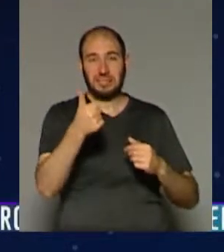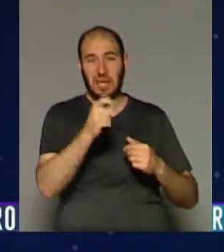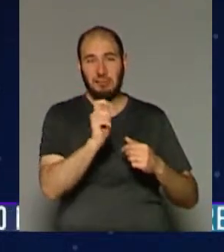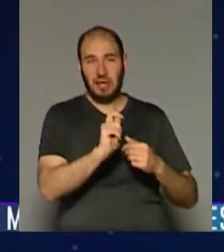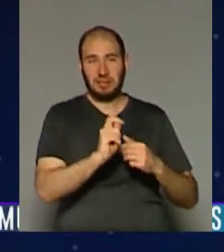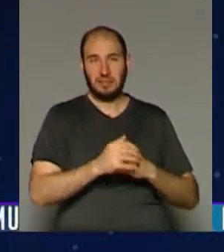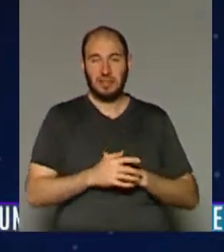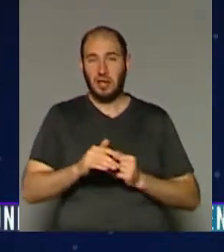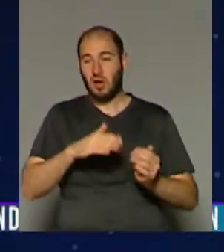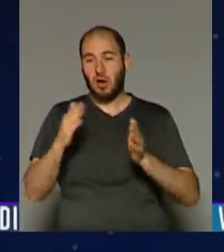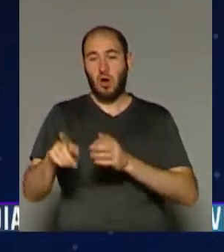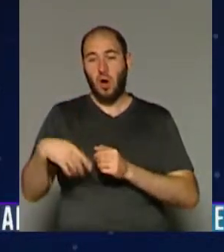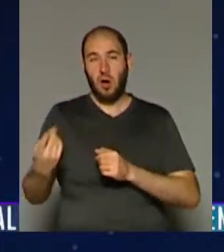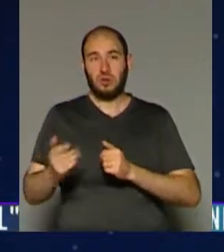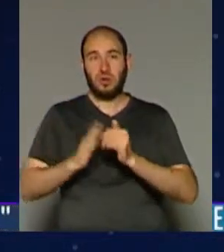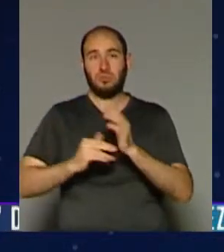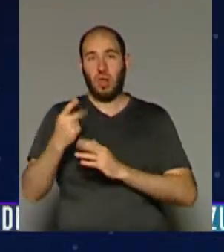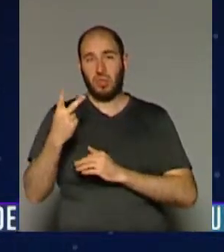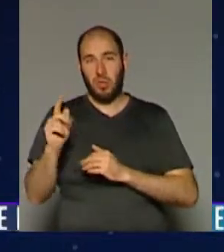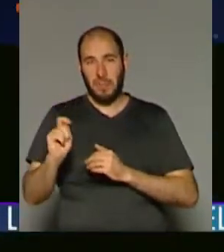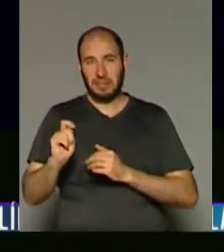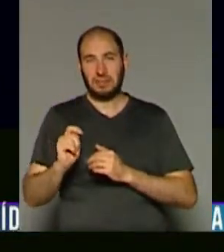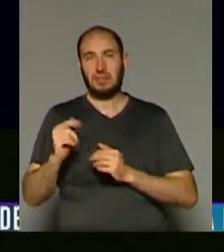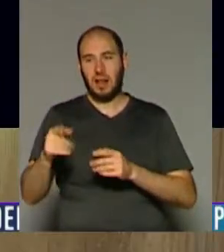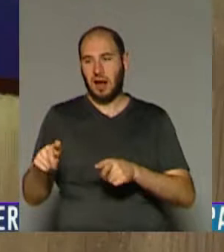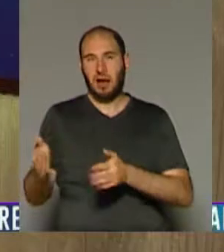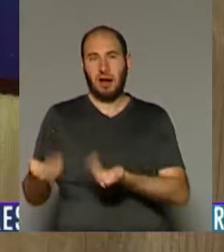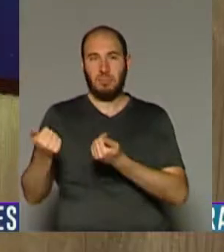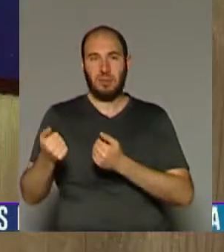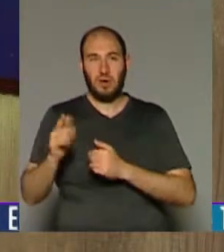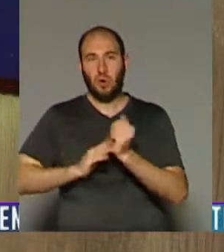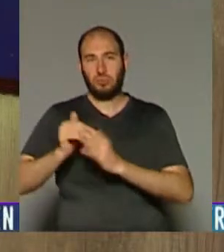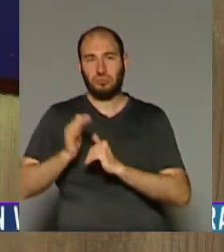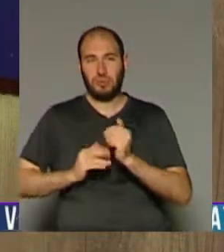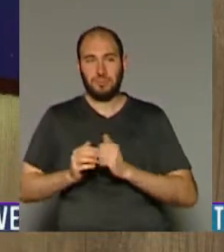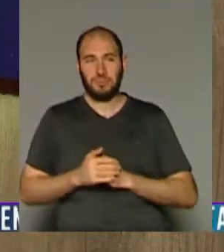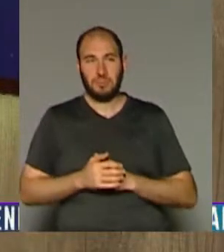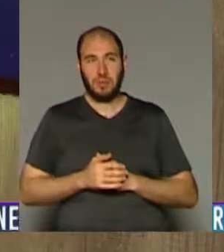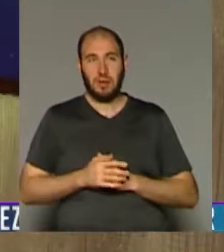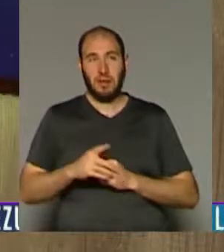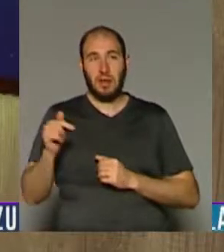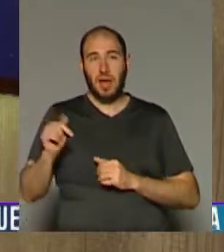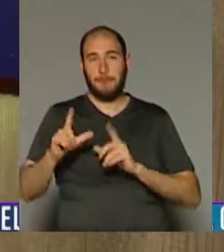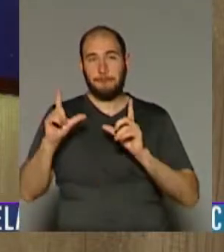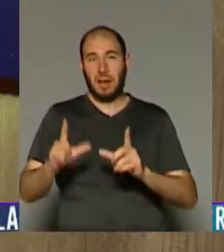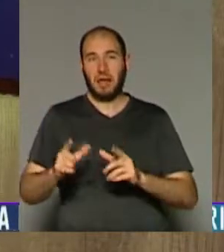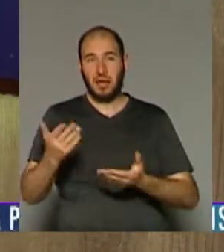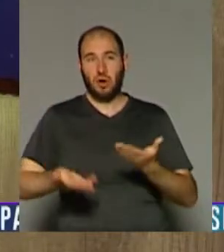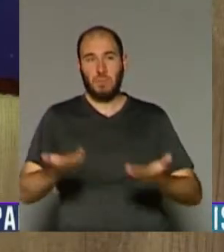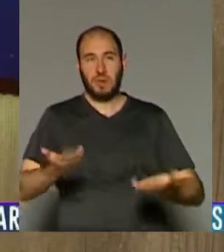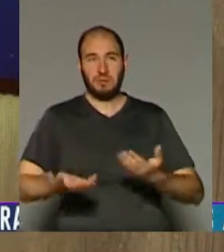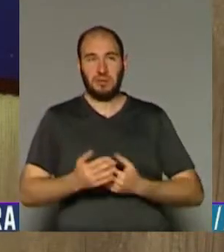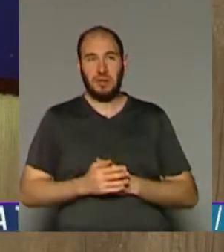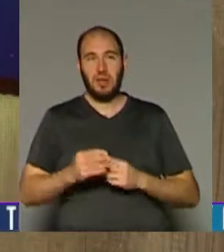meses, de la otra manera se puede levantar en 2. Es mucho más rápido a la hora de construir. De hecho, tenemos una plaquita de comparación